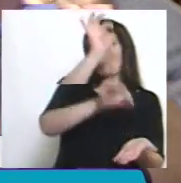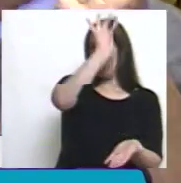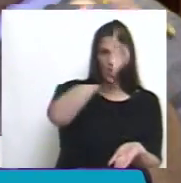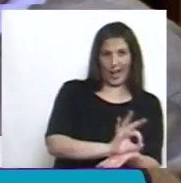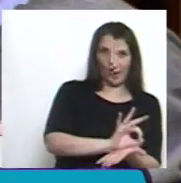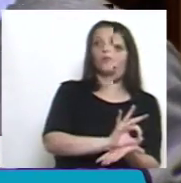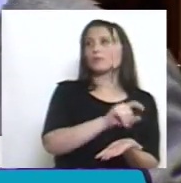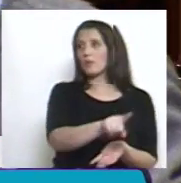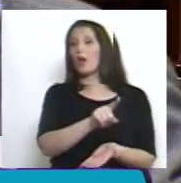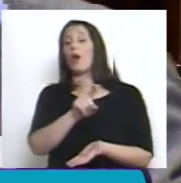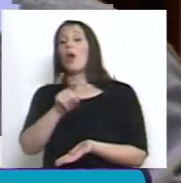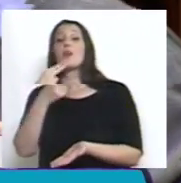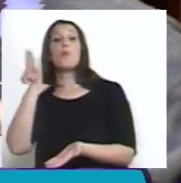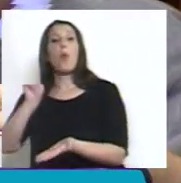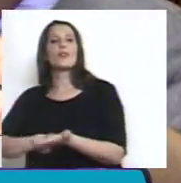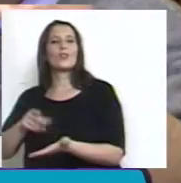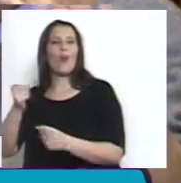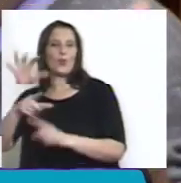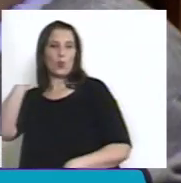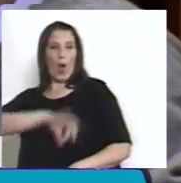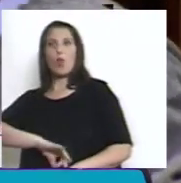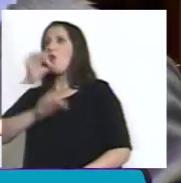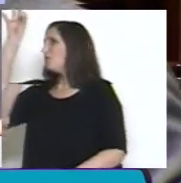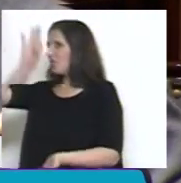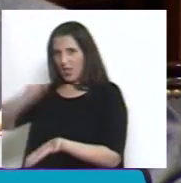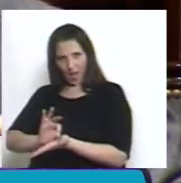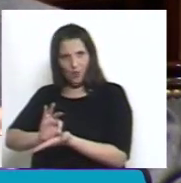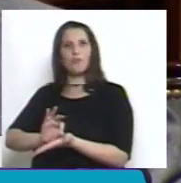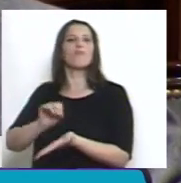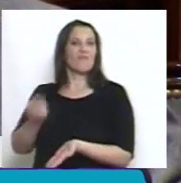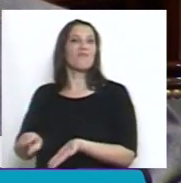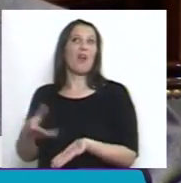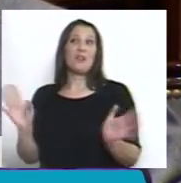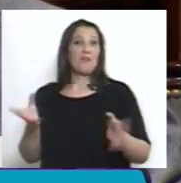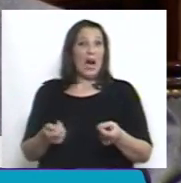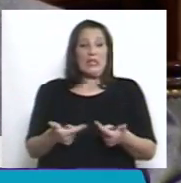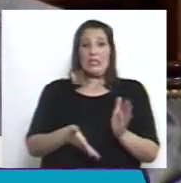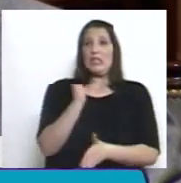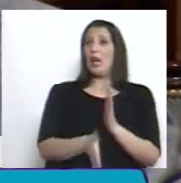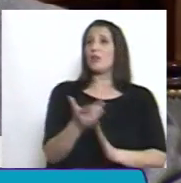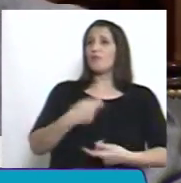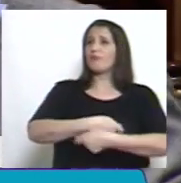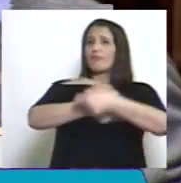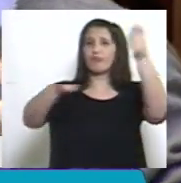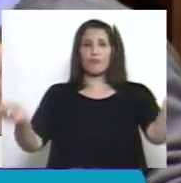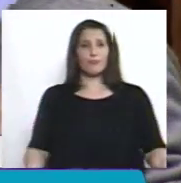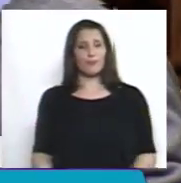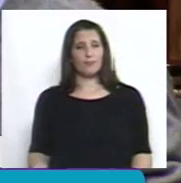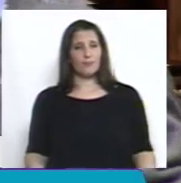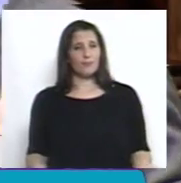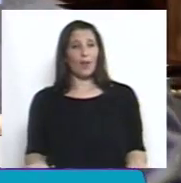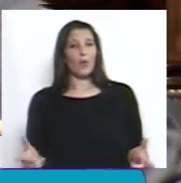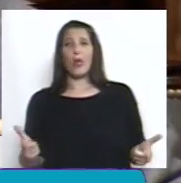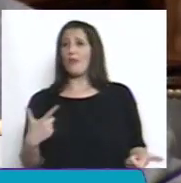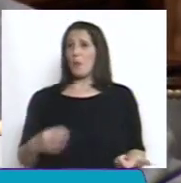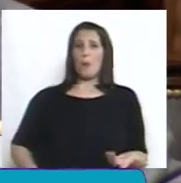el impuesto a las ganancias a 0 y financiemos todo con esto que es fácil y que es gratis, que sería la emisión monetaria. Y entonces no tendríamos que